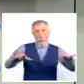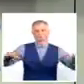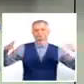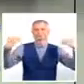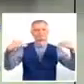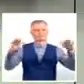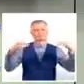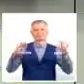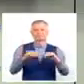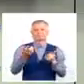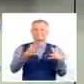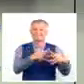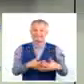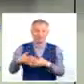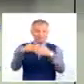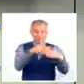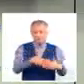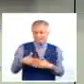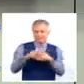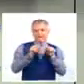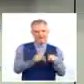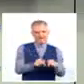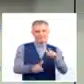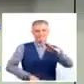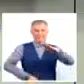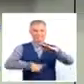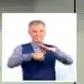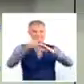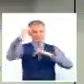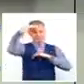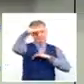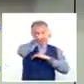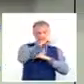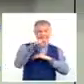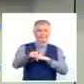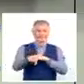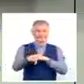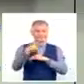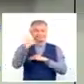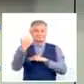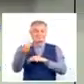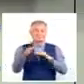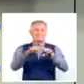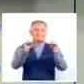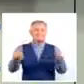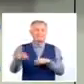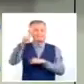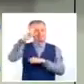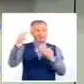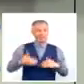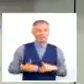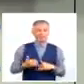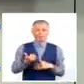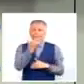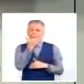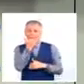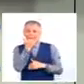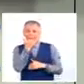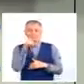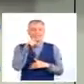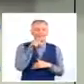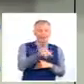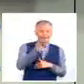el ejemplo de Estados Unidos. Allí el presidente hereda un sistema de salud fallido al que le suma su ineptitud.